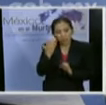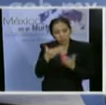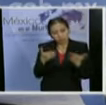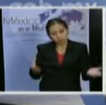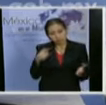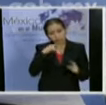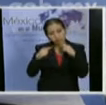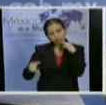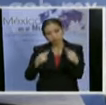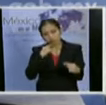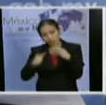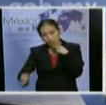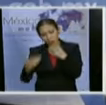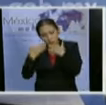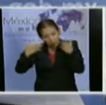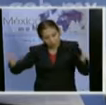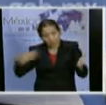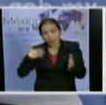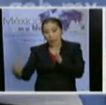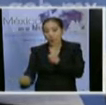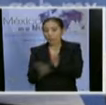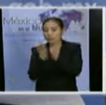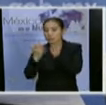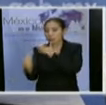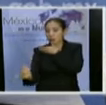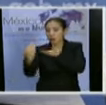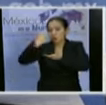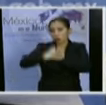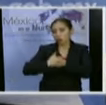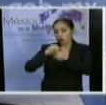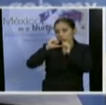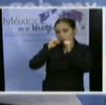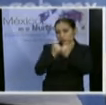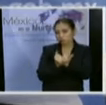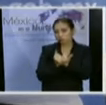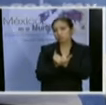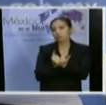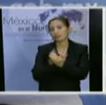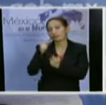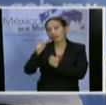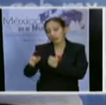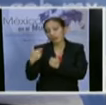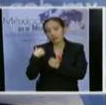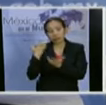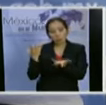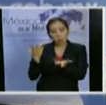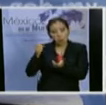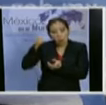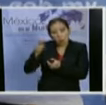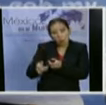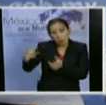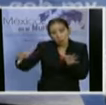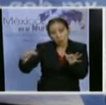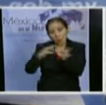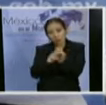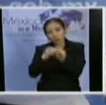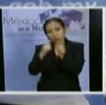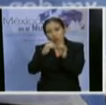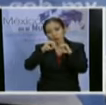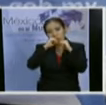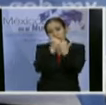dispuestos al diálogo, tengan esa apertura a la participación de las organizaciones y consideren la posibilidad de hacer alianzas con